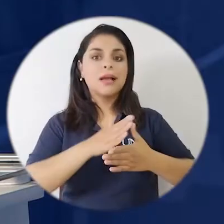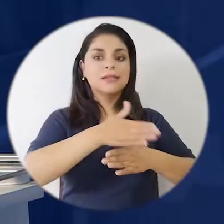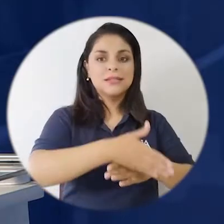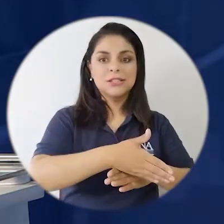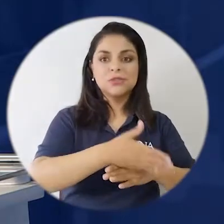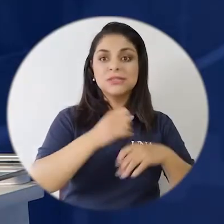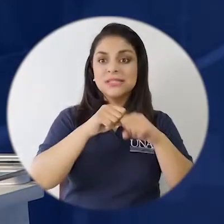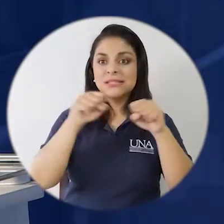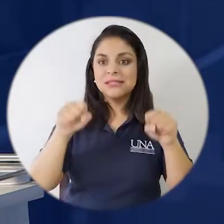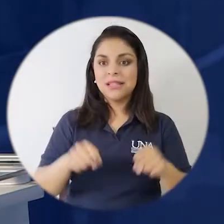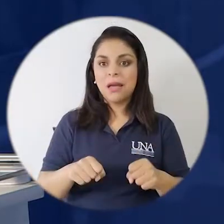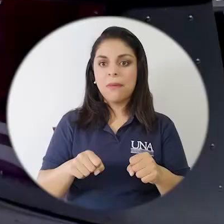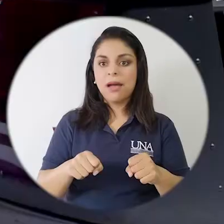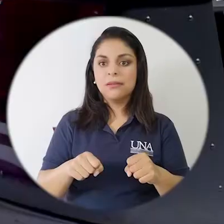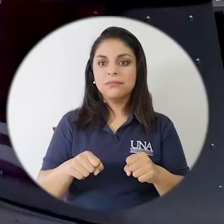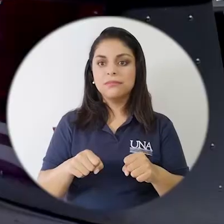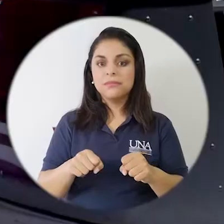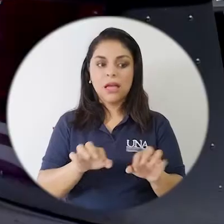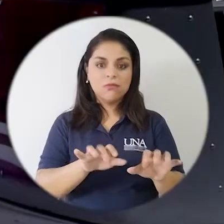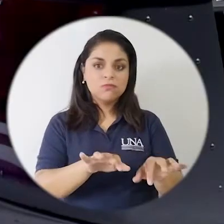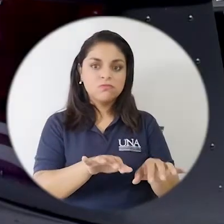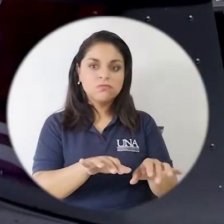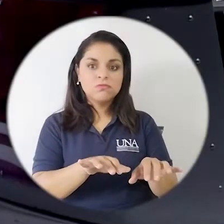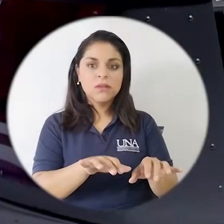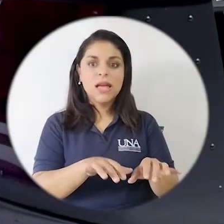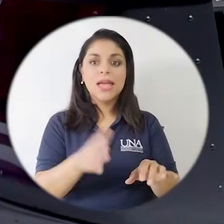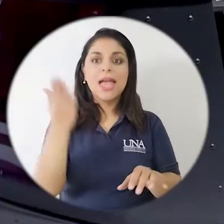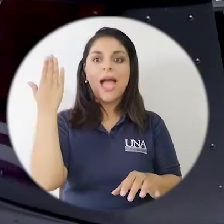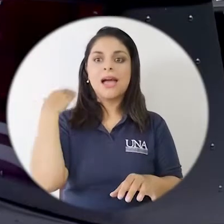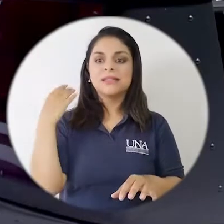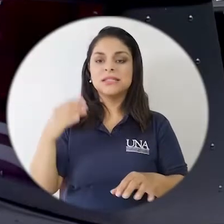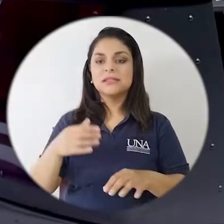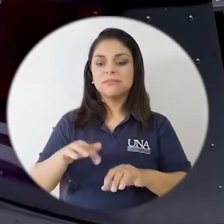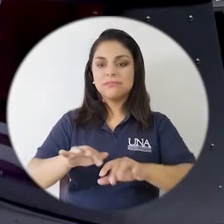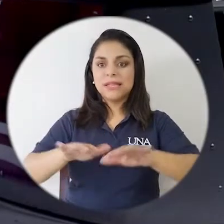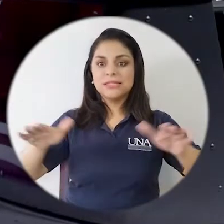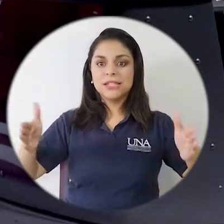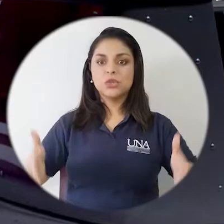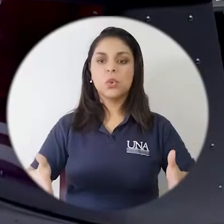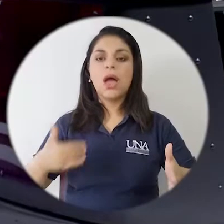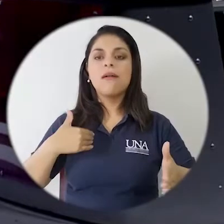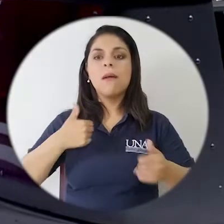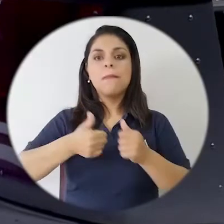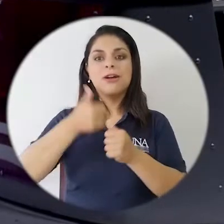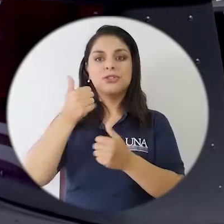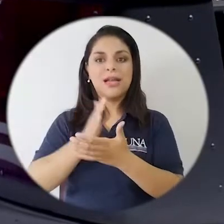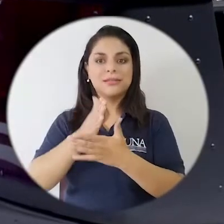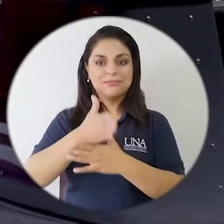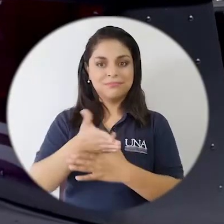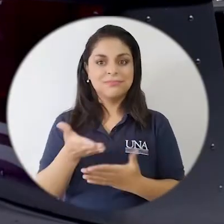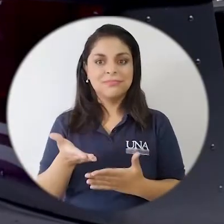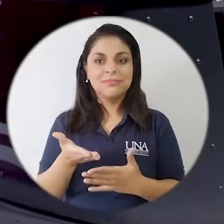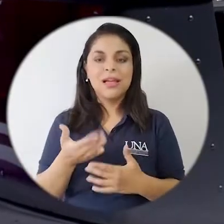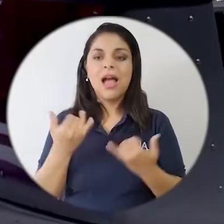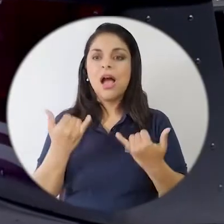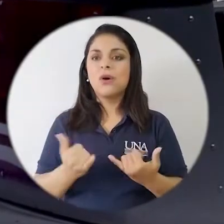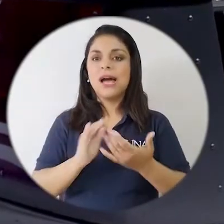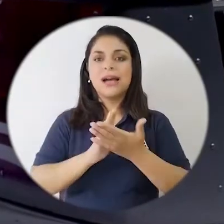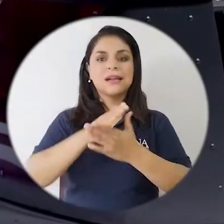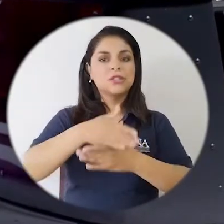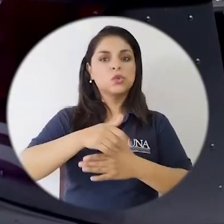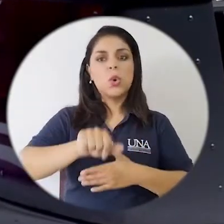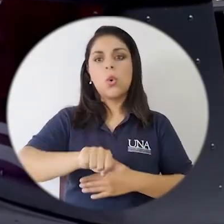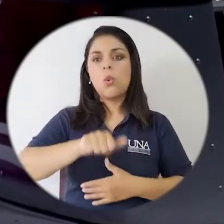a un sistema desde un aparatito como este a la computadora de escritorio donde la mayoría era de que tenía sus accesos. Ahora son